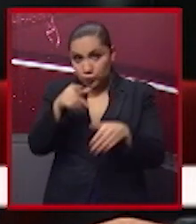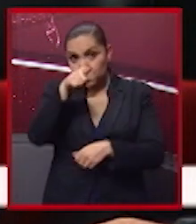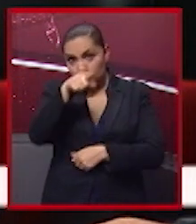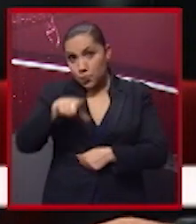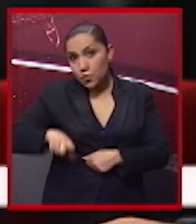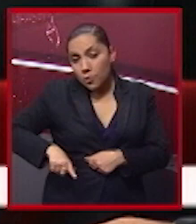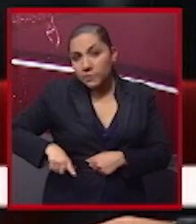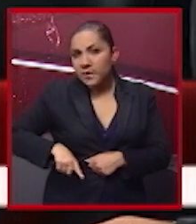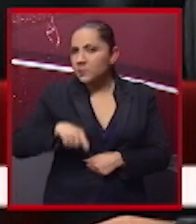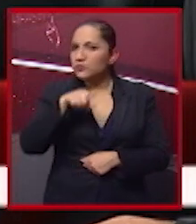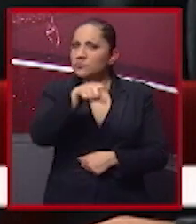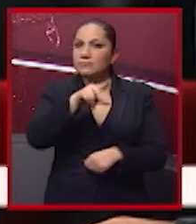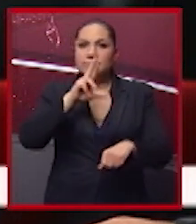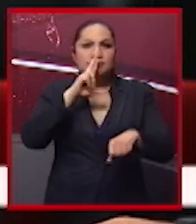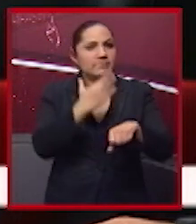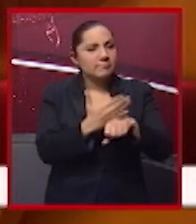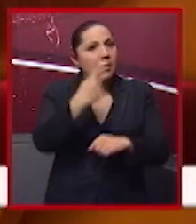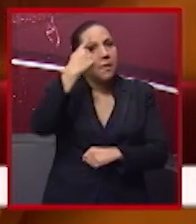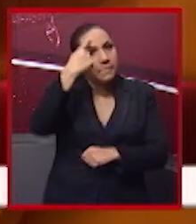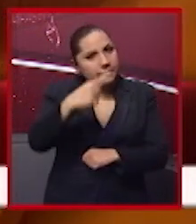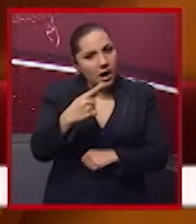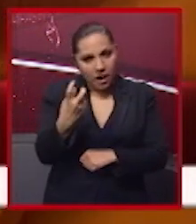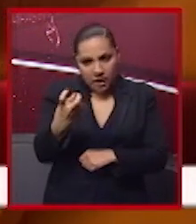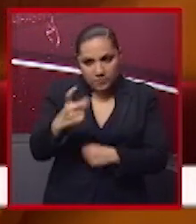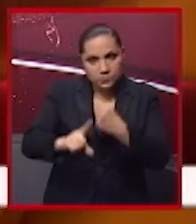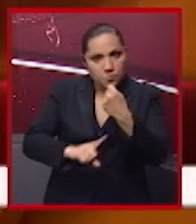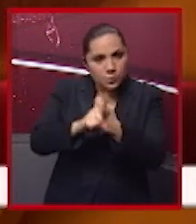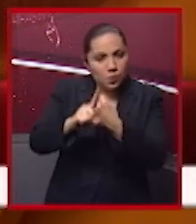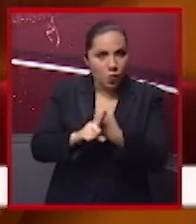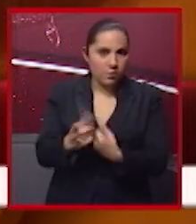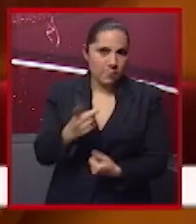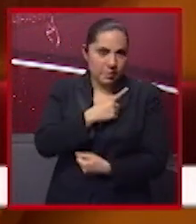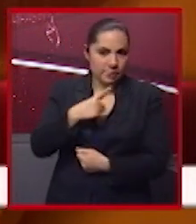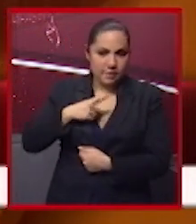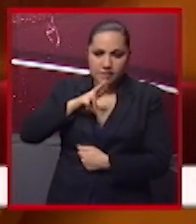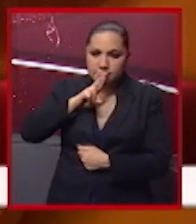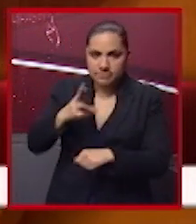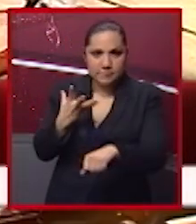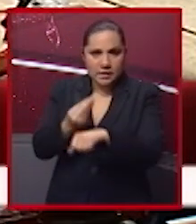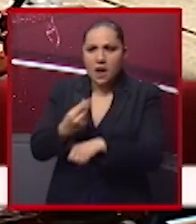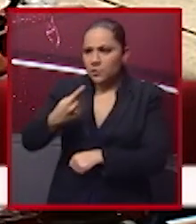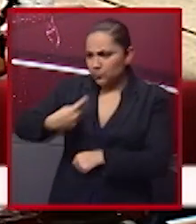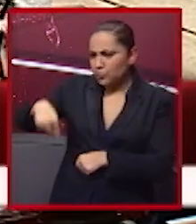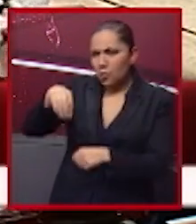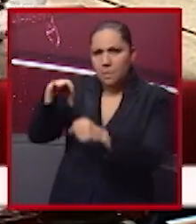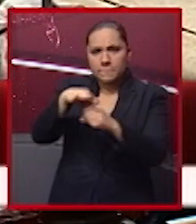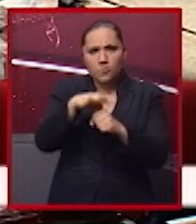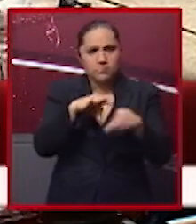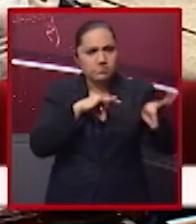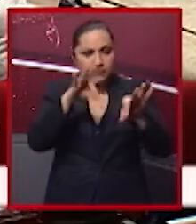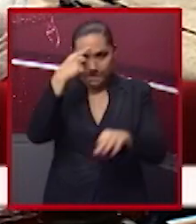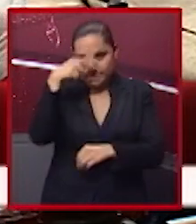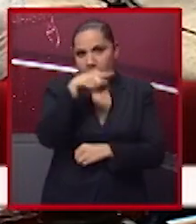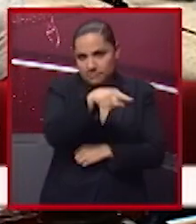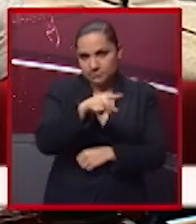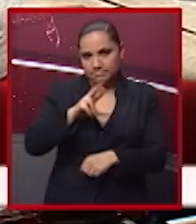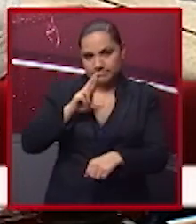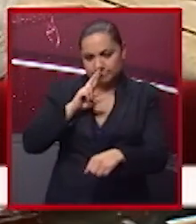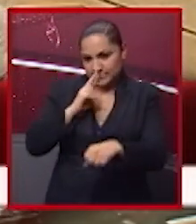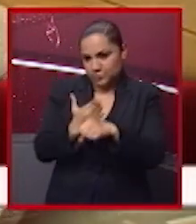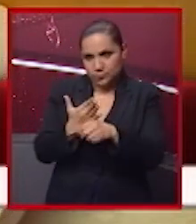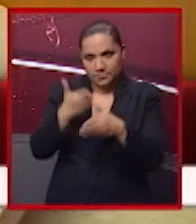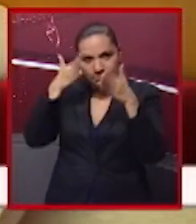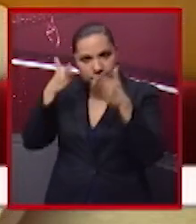la solución a este problema. Para eso fueron electos. La senadora Indira Kempis, de la